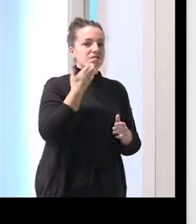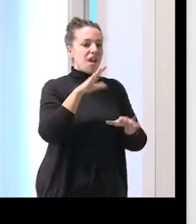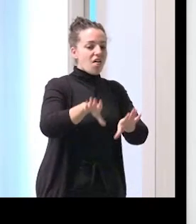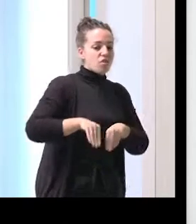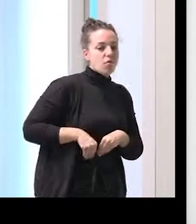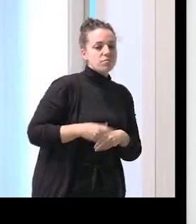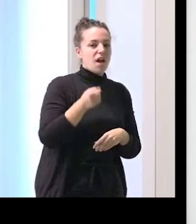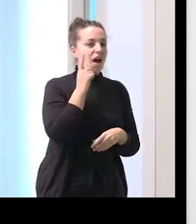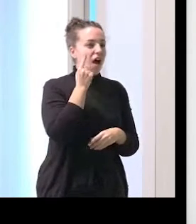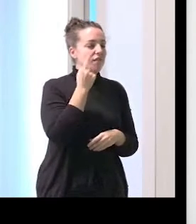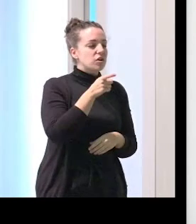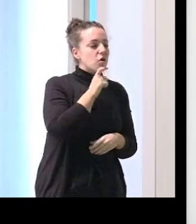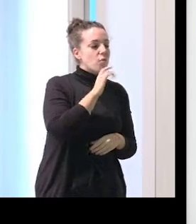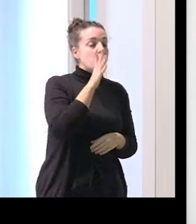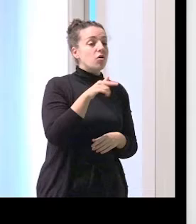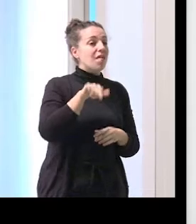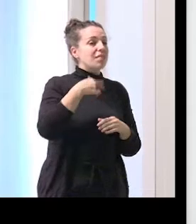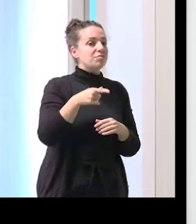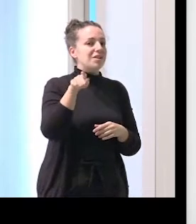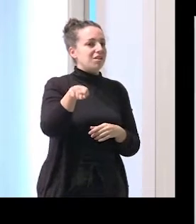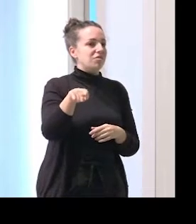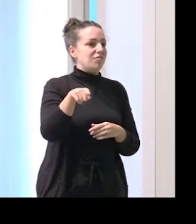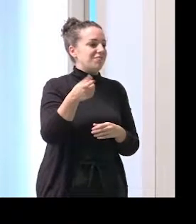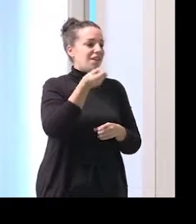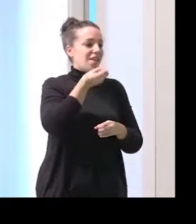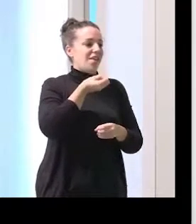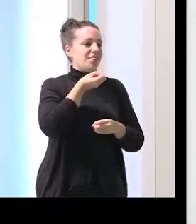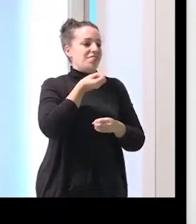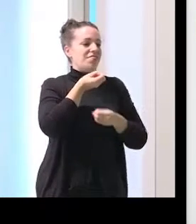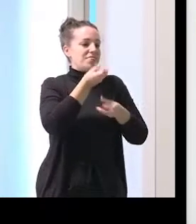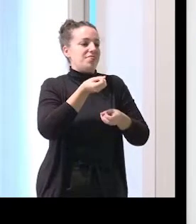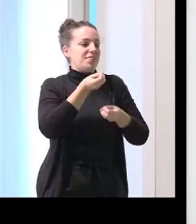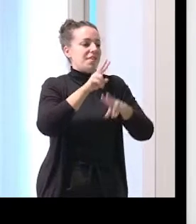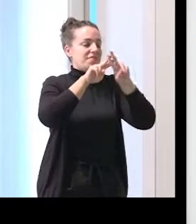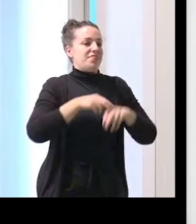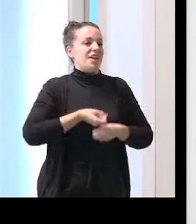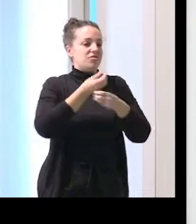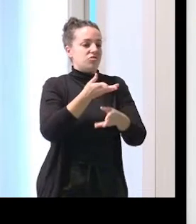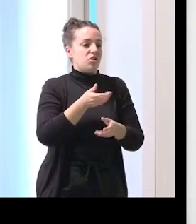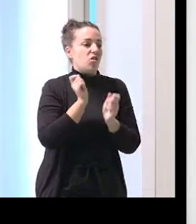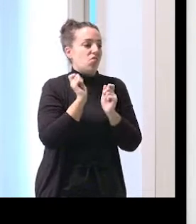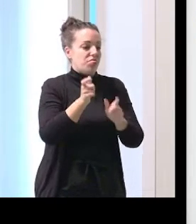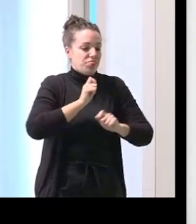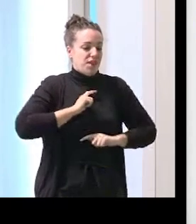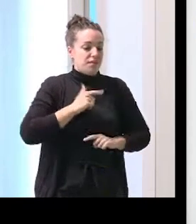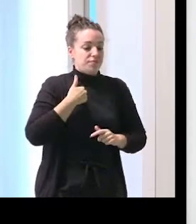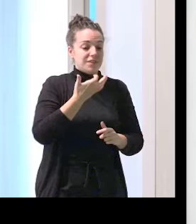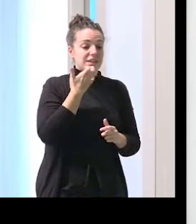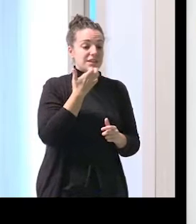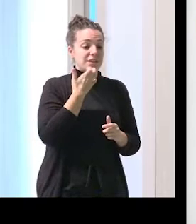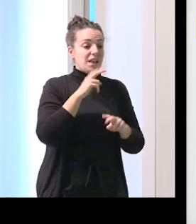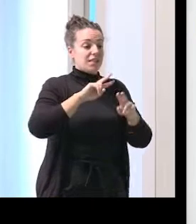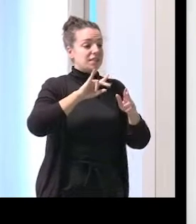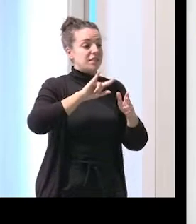qué fenotipo tiene, porque eso te va a dar el mayor parte del diagnóstico. Entonces, como decía Marayón, la innovación tecnológica